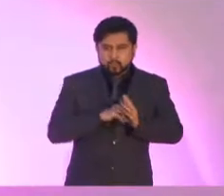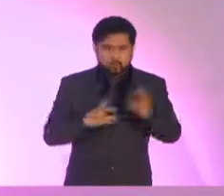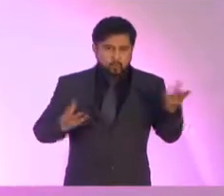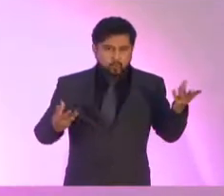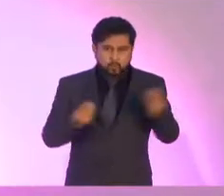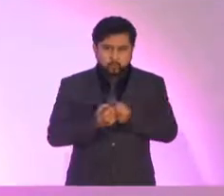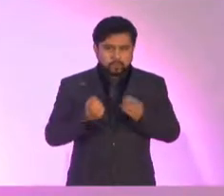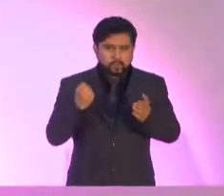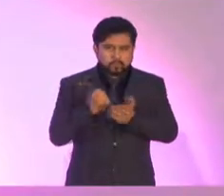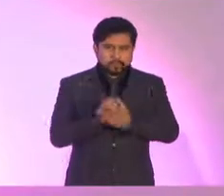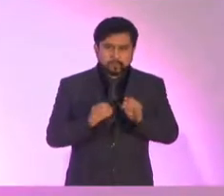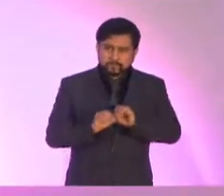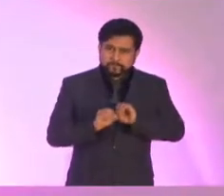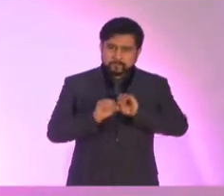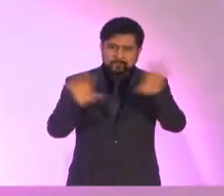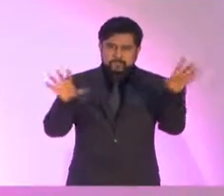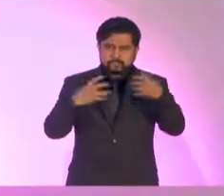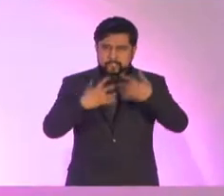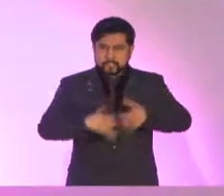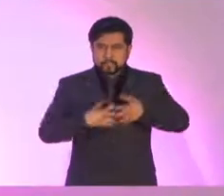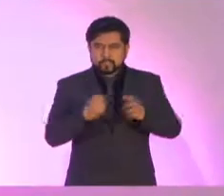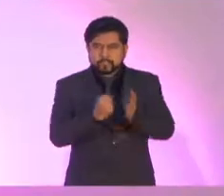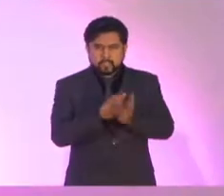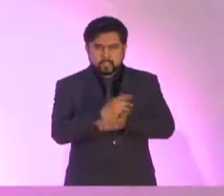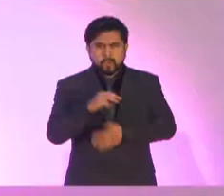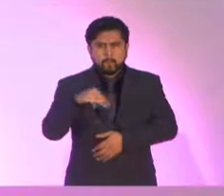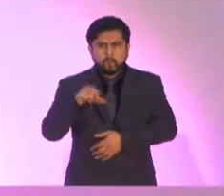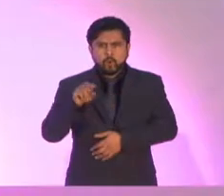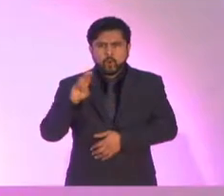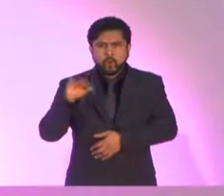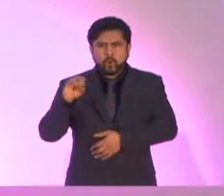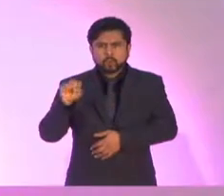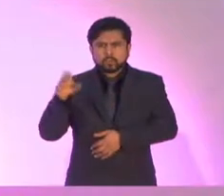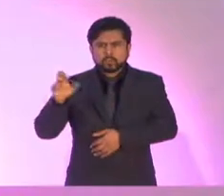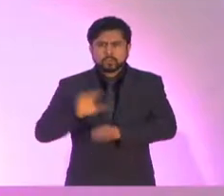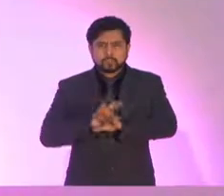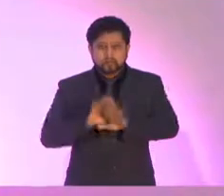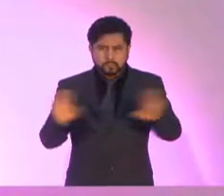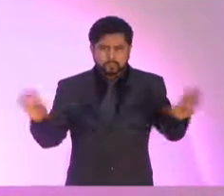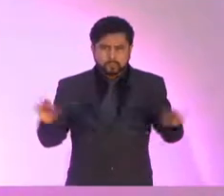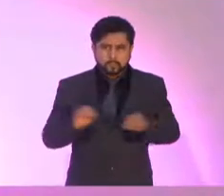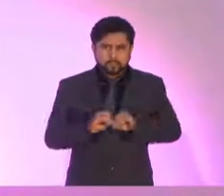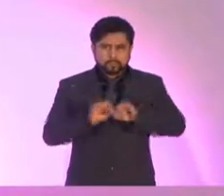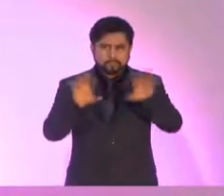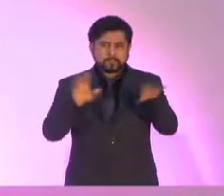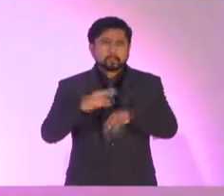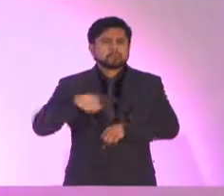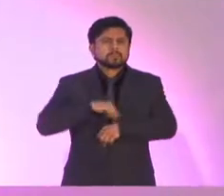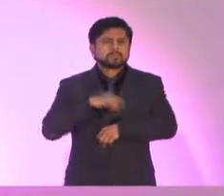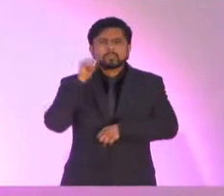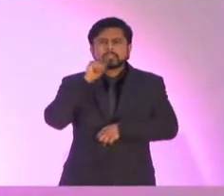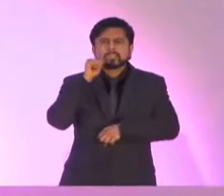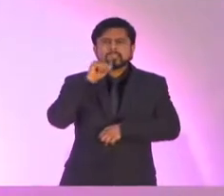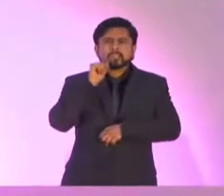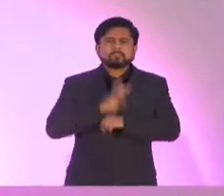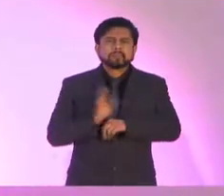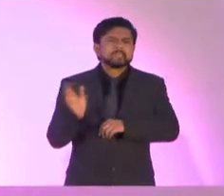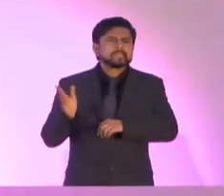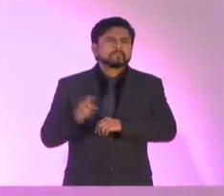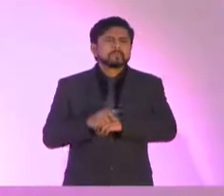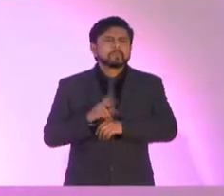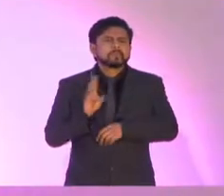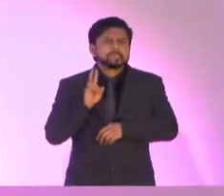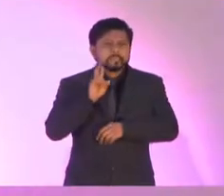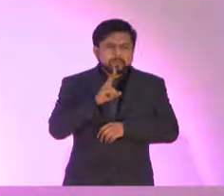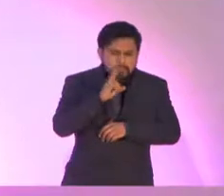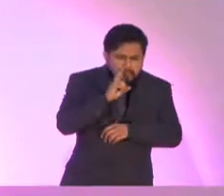en esta casa, tenemos la fortuna editorial Morbos, en la cual pues siempre hemos procurado